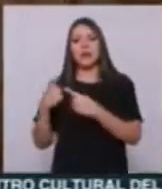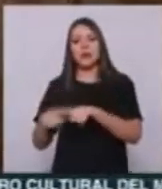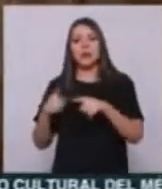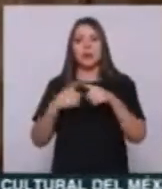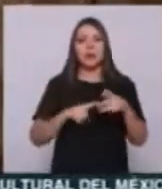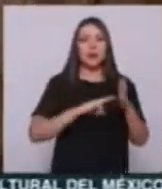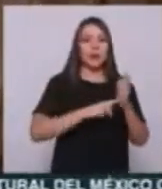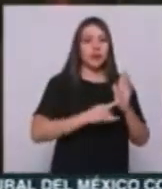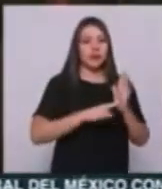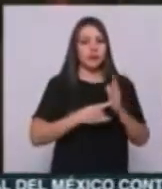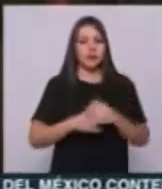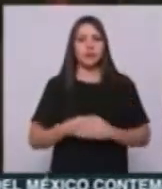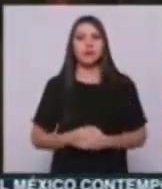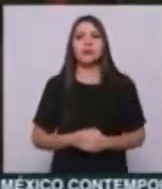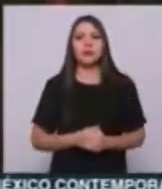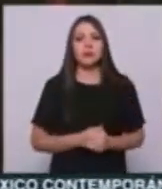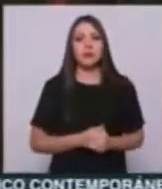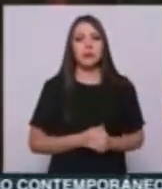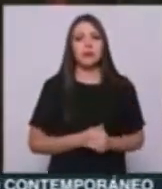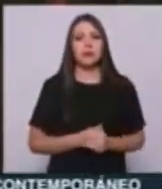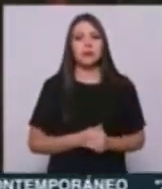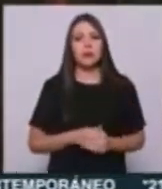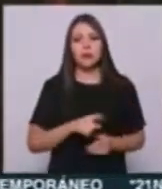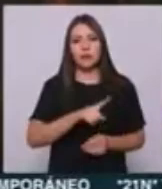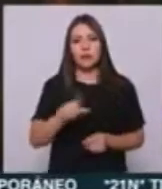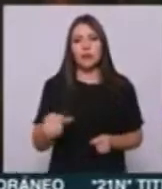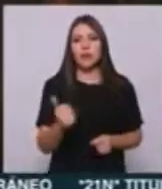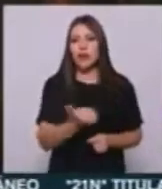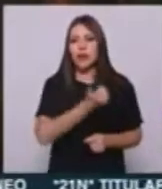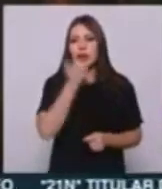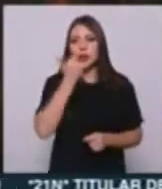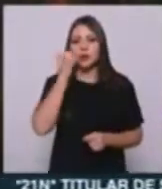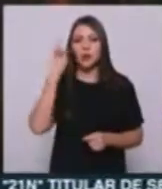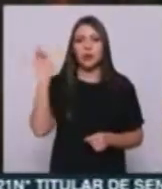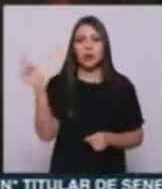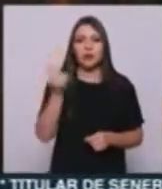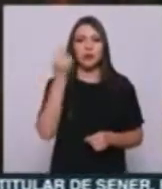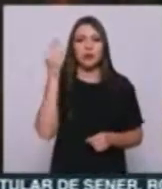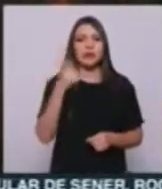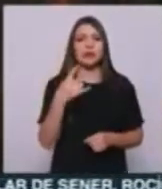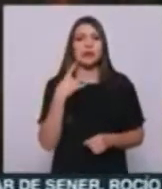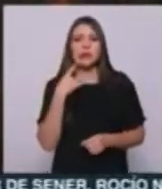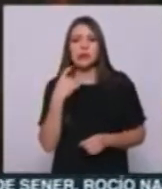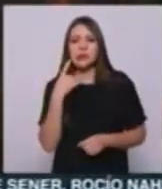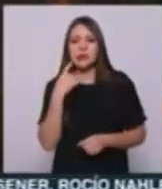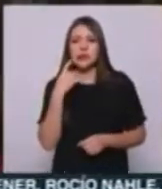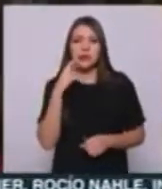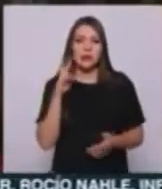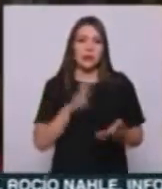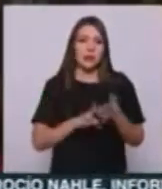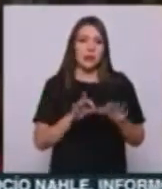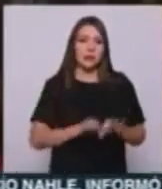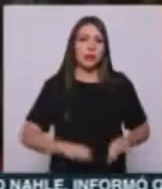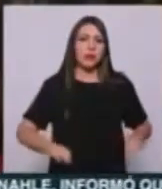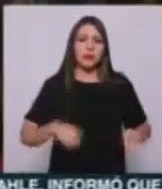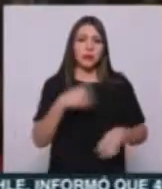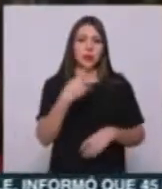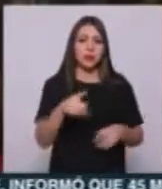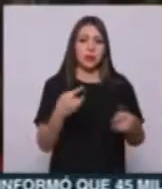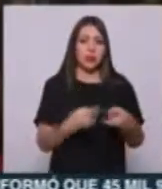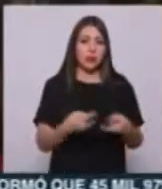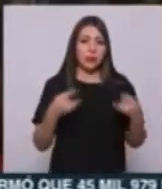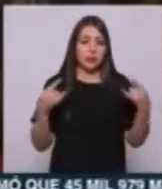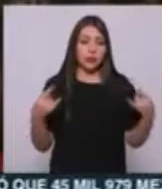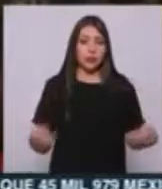funciones. Cabe mencionar que además los alumnos de esta universidad están haciendo un esfuerzo titánico, ya que la historia tiene